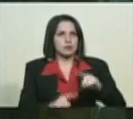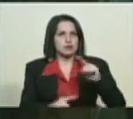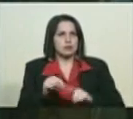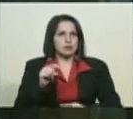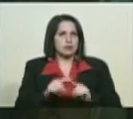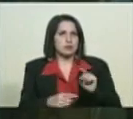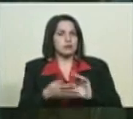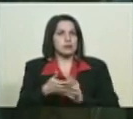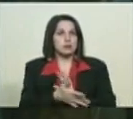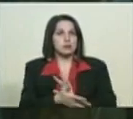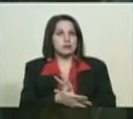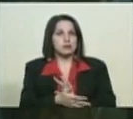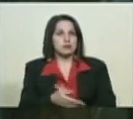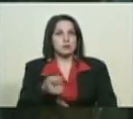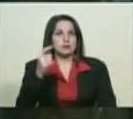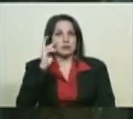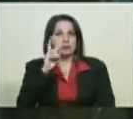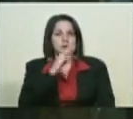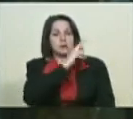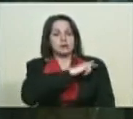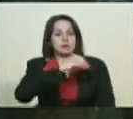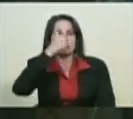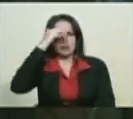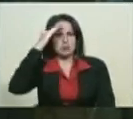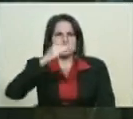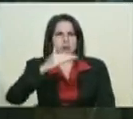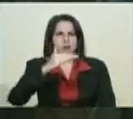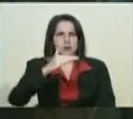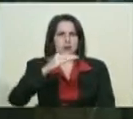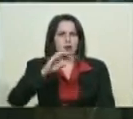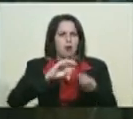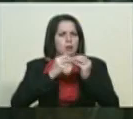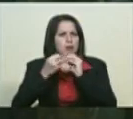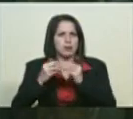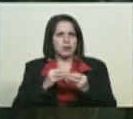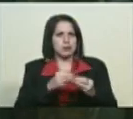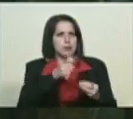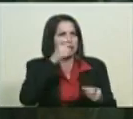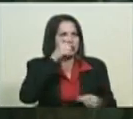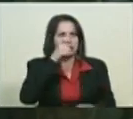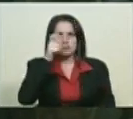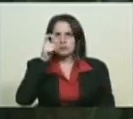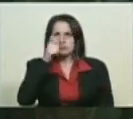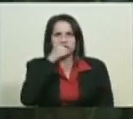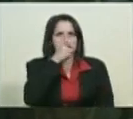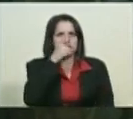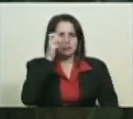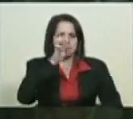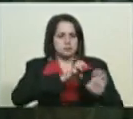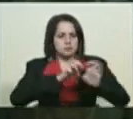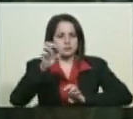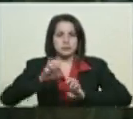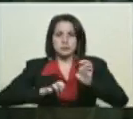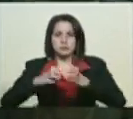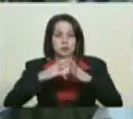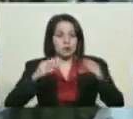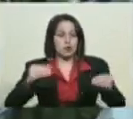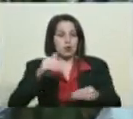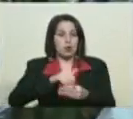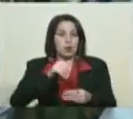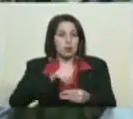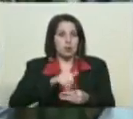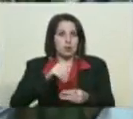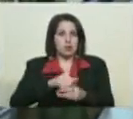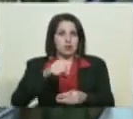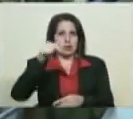general almirante en jefe, comandante estratégico operacional, donde se ha hecho un monitoreo de todo el evento electoral del